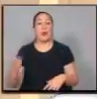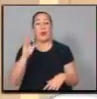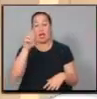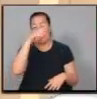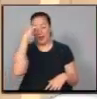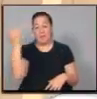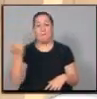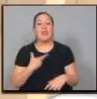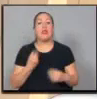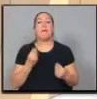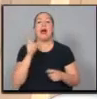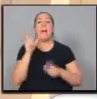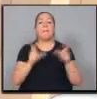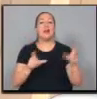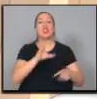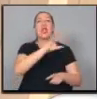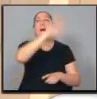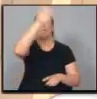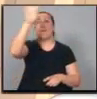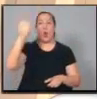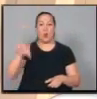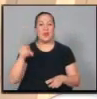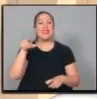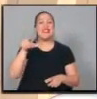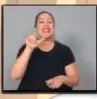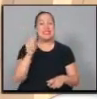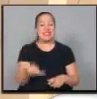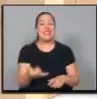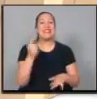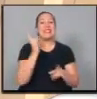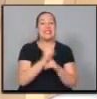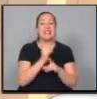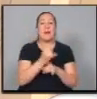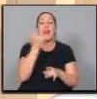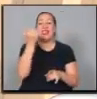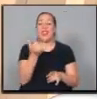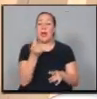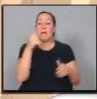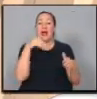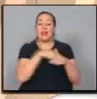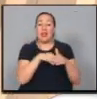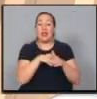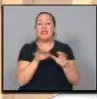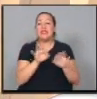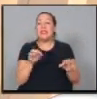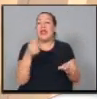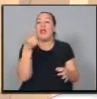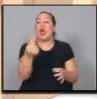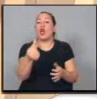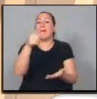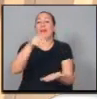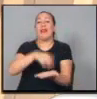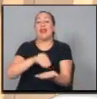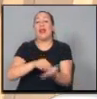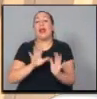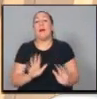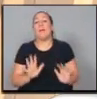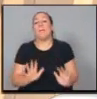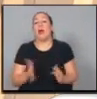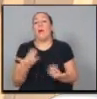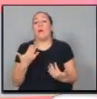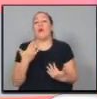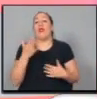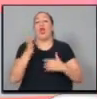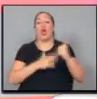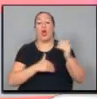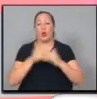nada para la gente del interior del país, que ahí sí es más común el que tiene ahorros, enseguida se compra su terreno y espera poder tener plata para